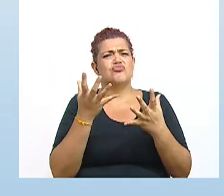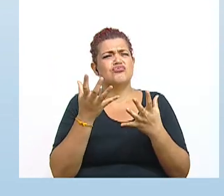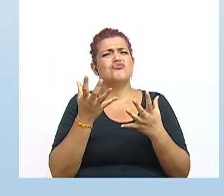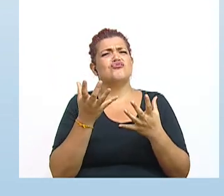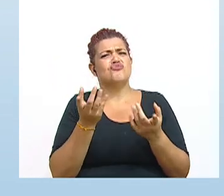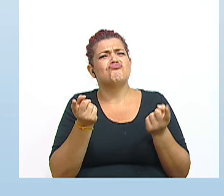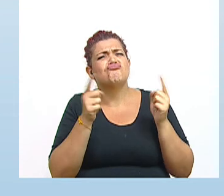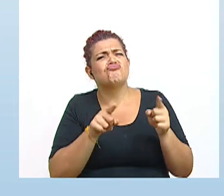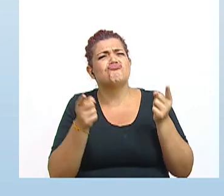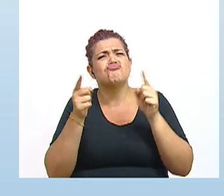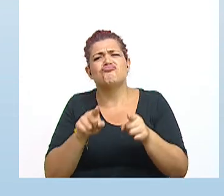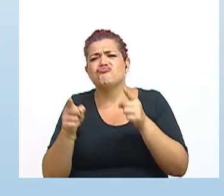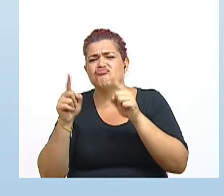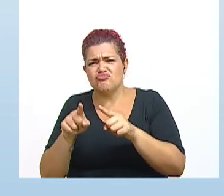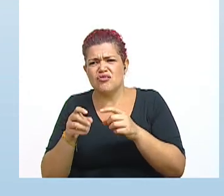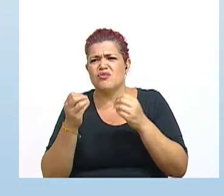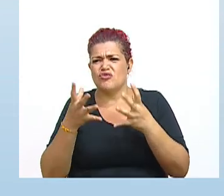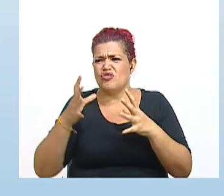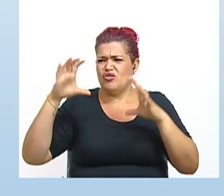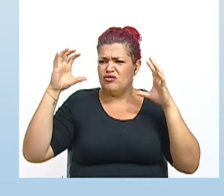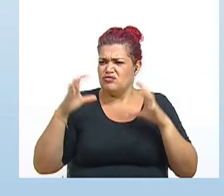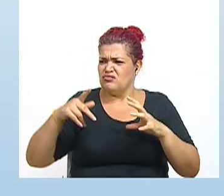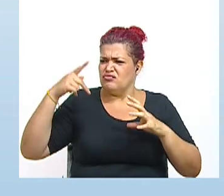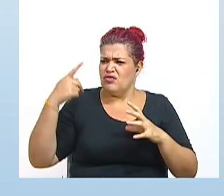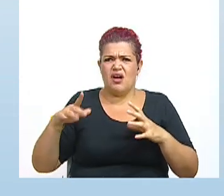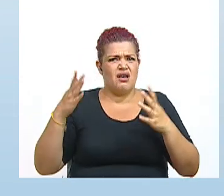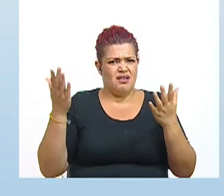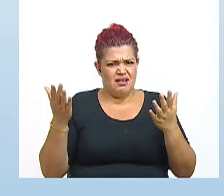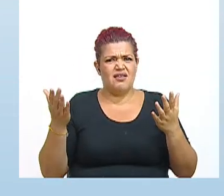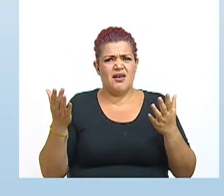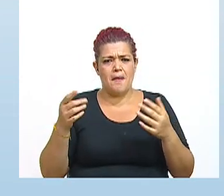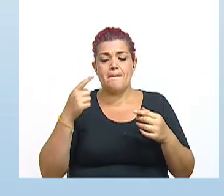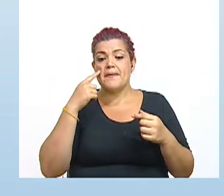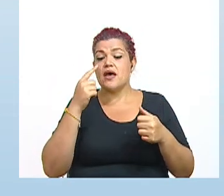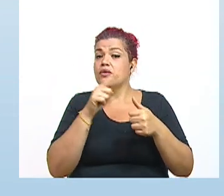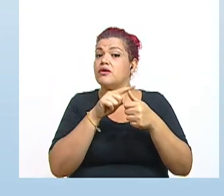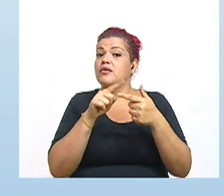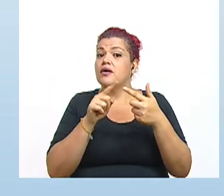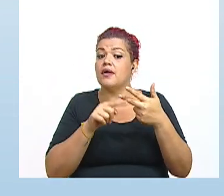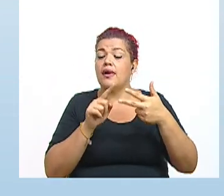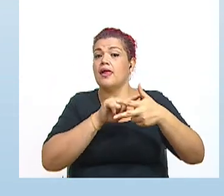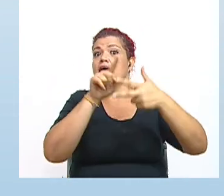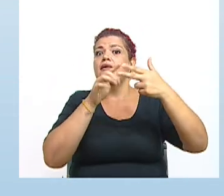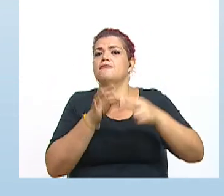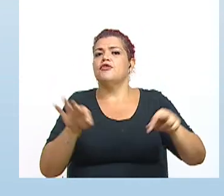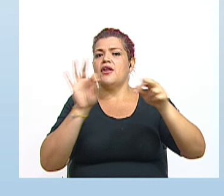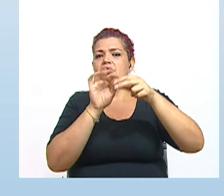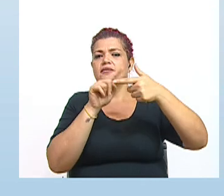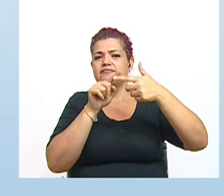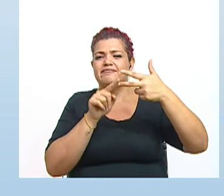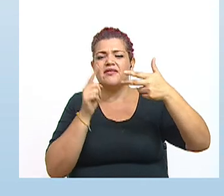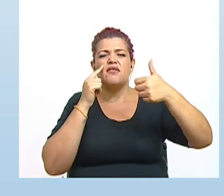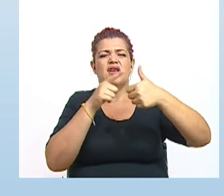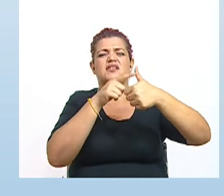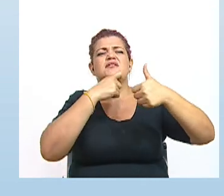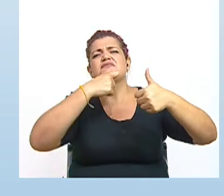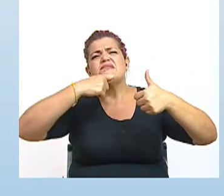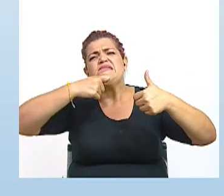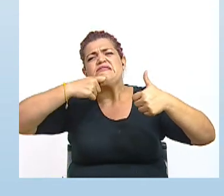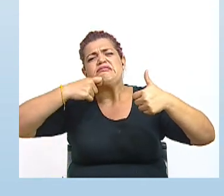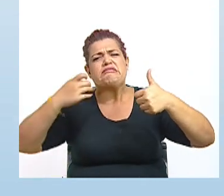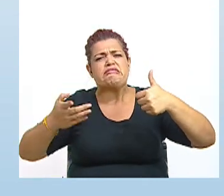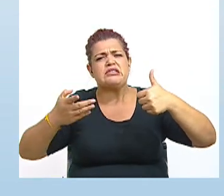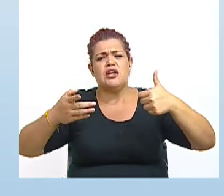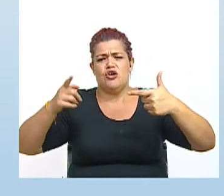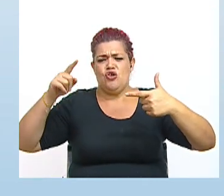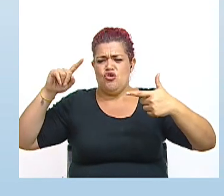fenómenos meteorológicos extremos, pero hemos querido seleccionar 3 muy representativos: las sequías, los huracanes